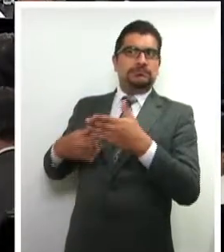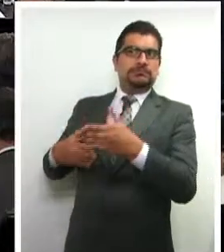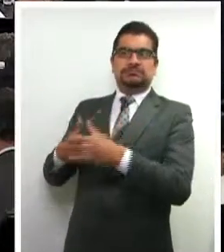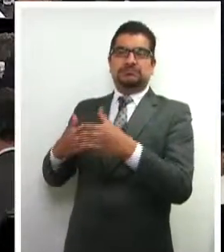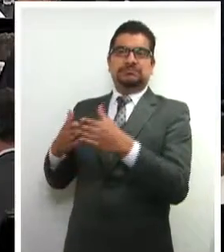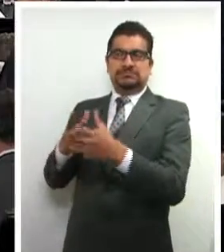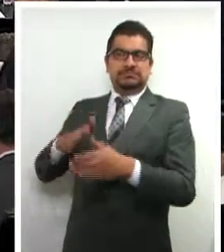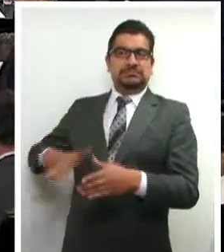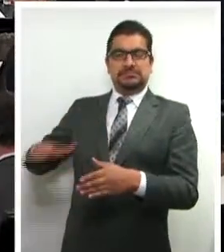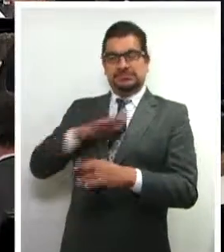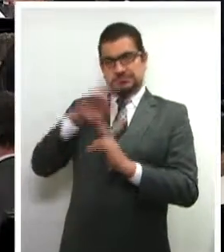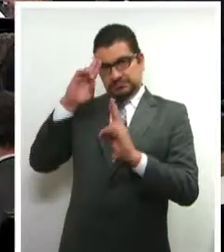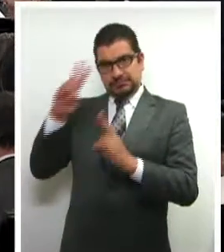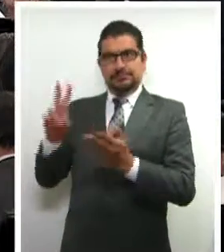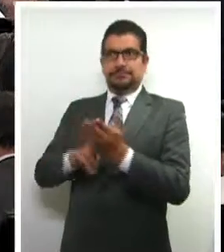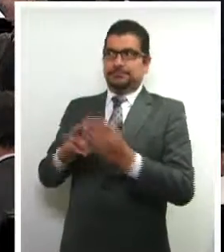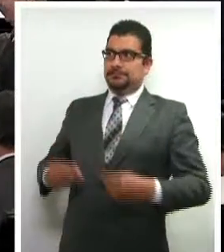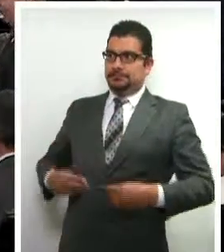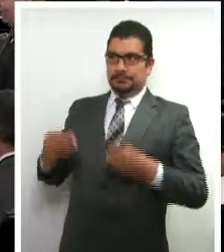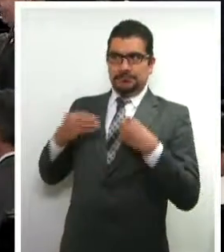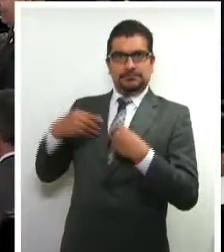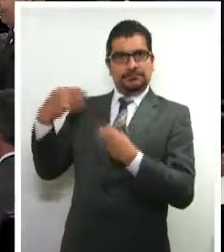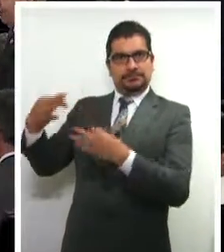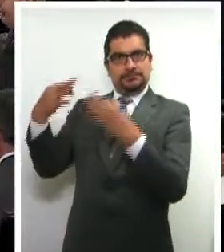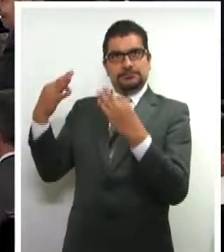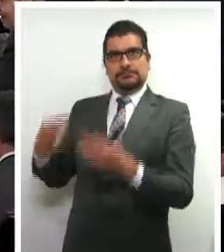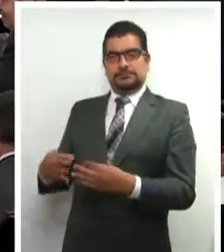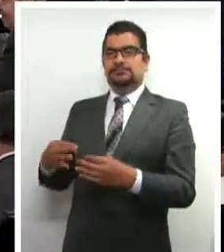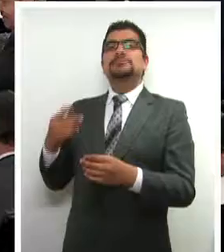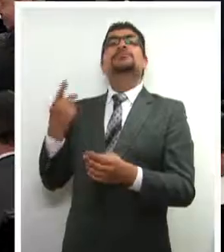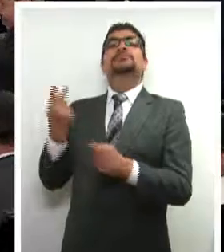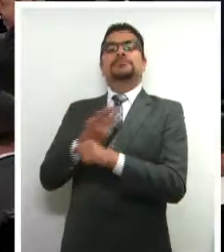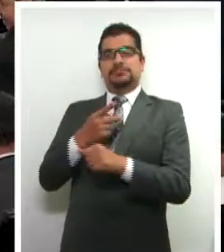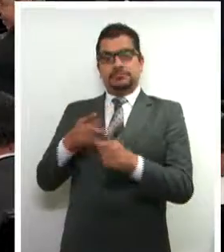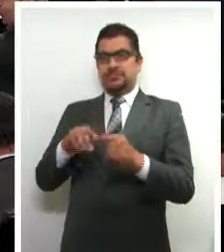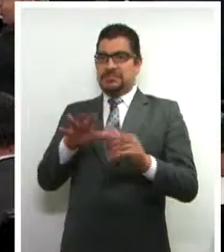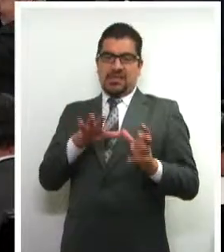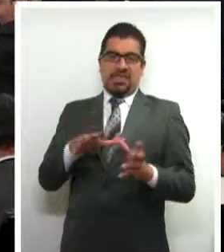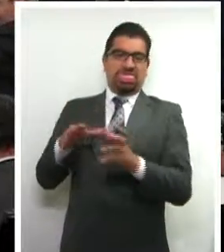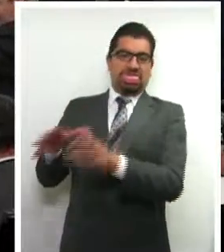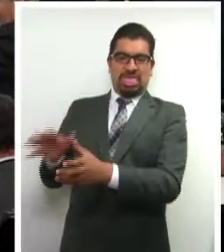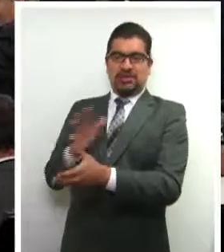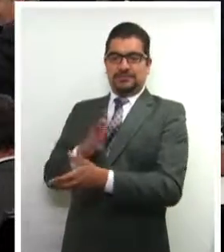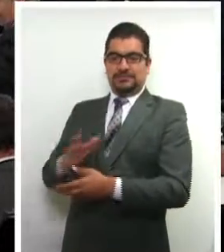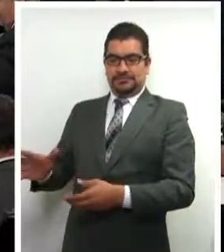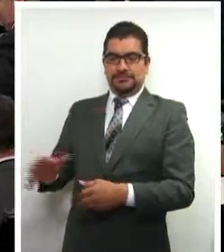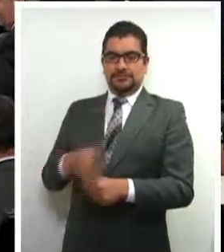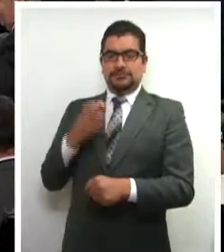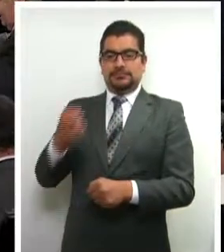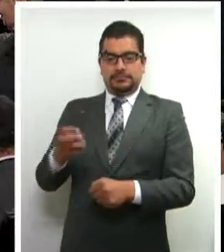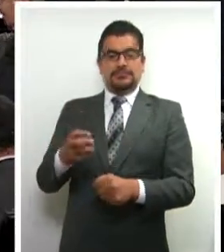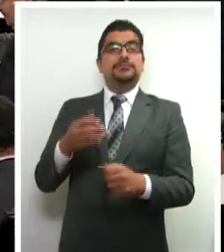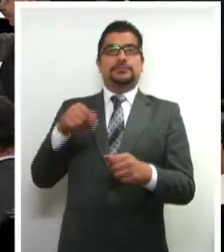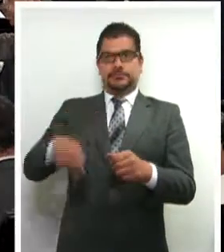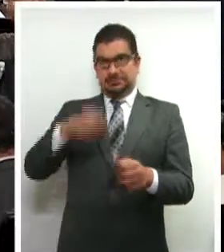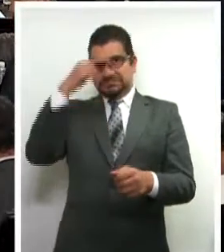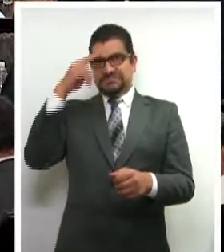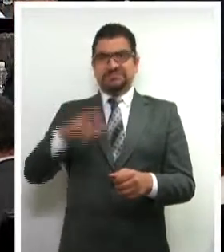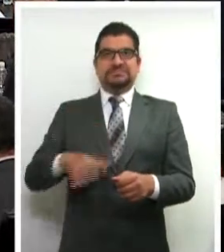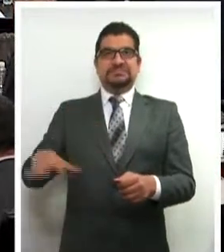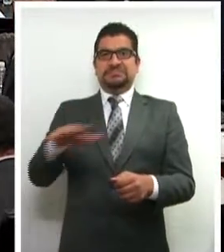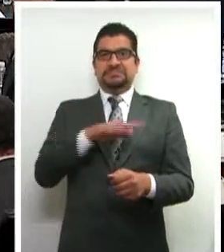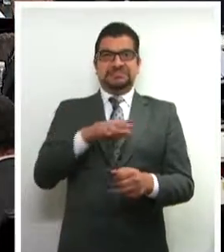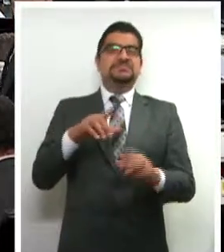el respeto a su integridad y han propiciado su marginación. En nuestro país,